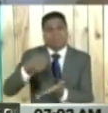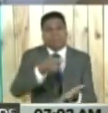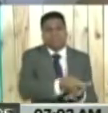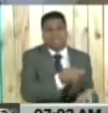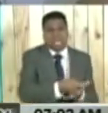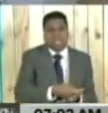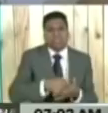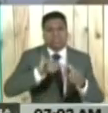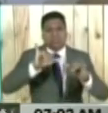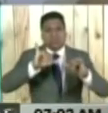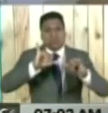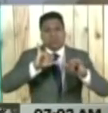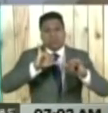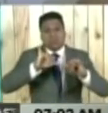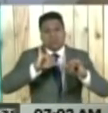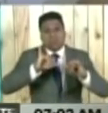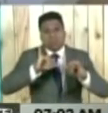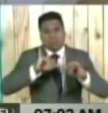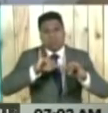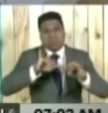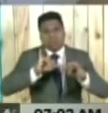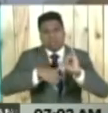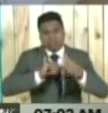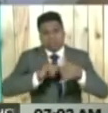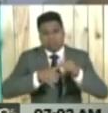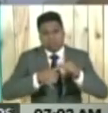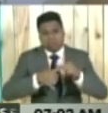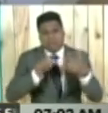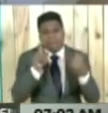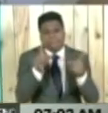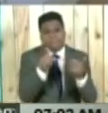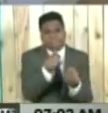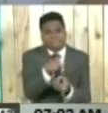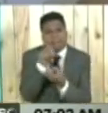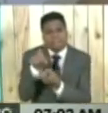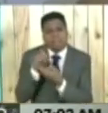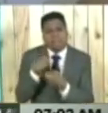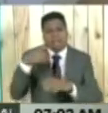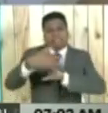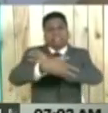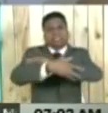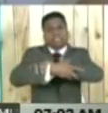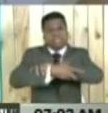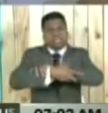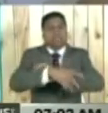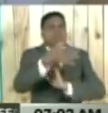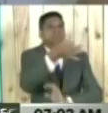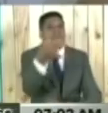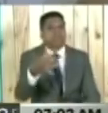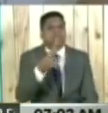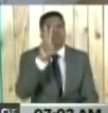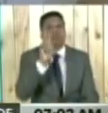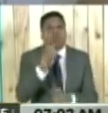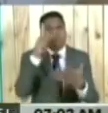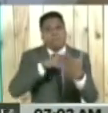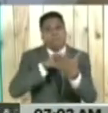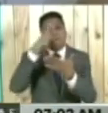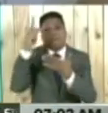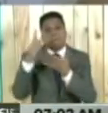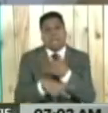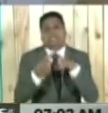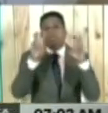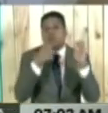vienen aportando a la revolución, al gobierno bolivariano. Y lo vamos a seguir haciendo. Con nuevos planes, con